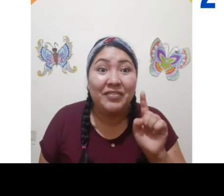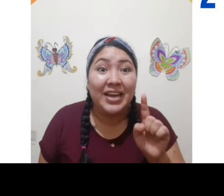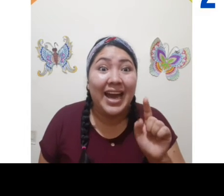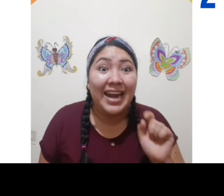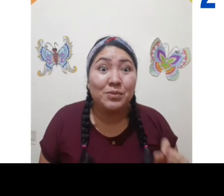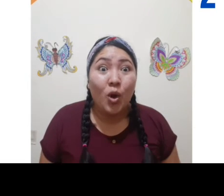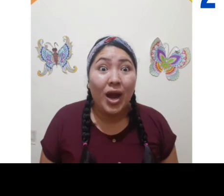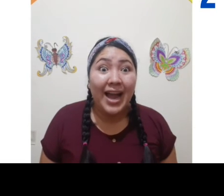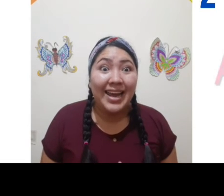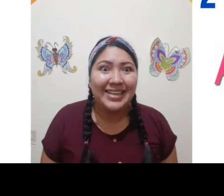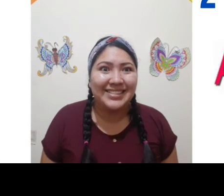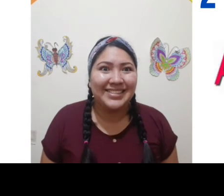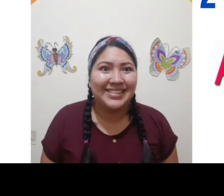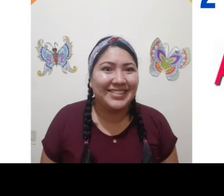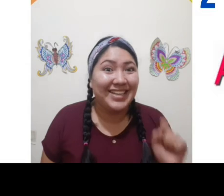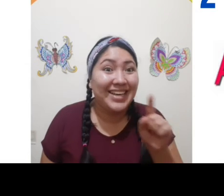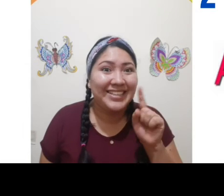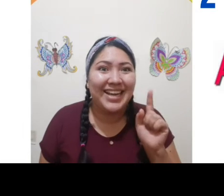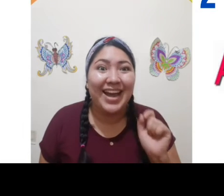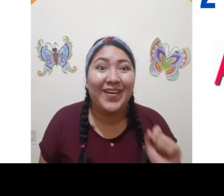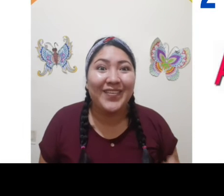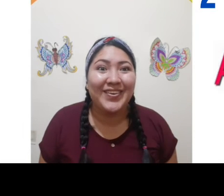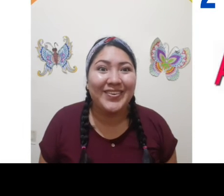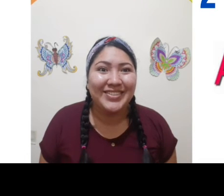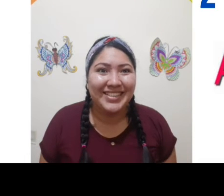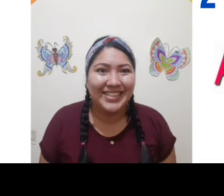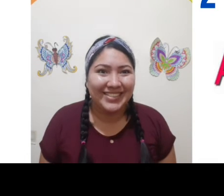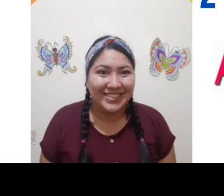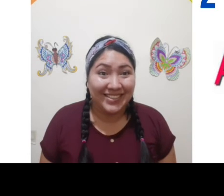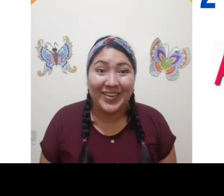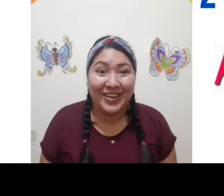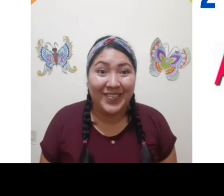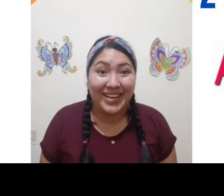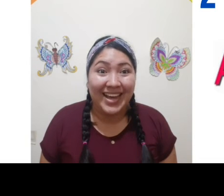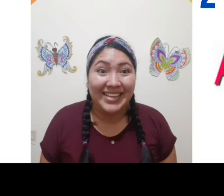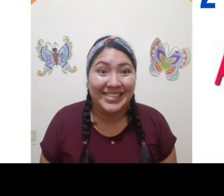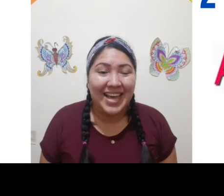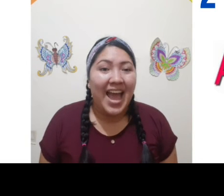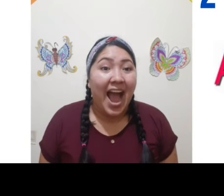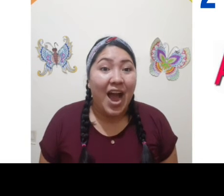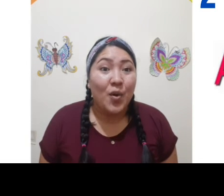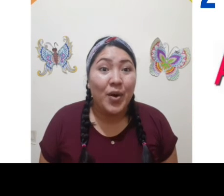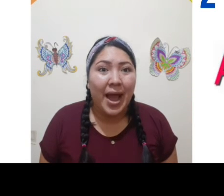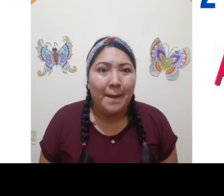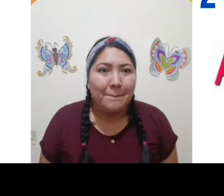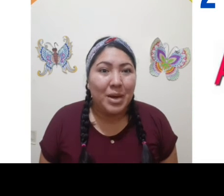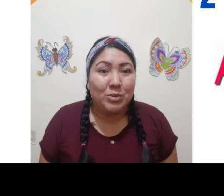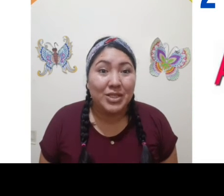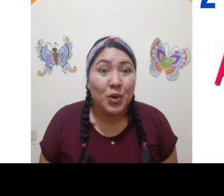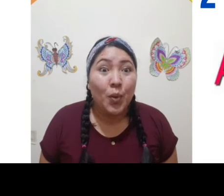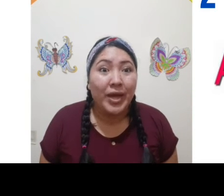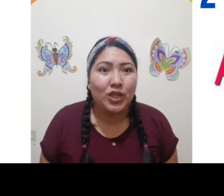identificar las vocales si ya las conoces las recuerdas ahora